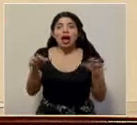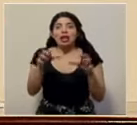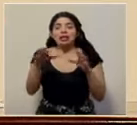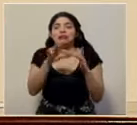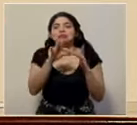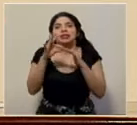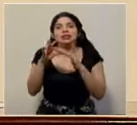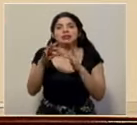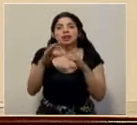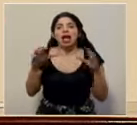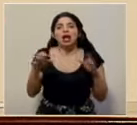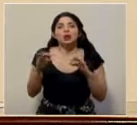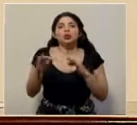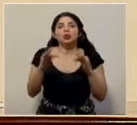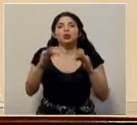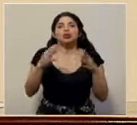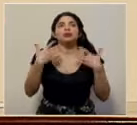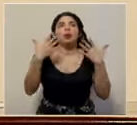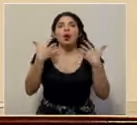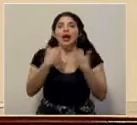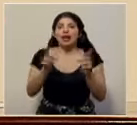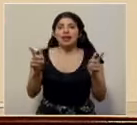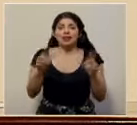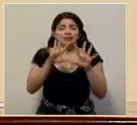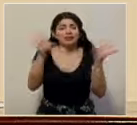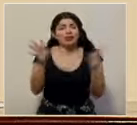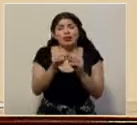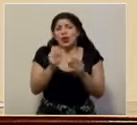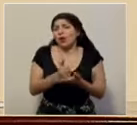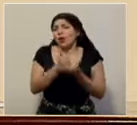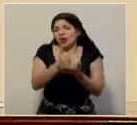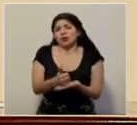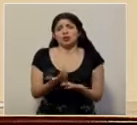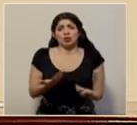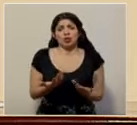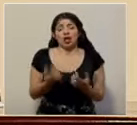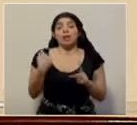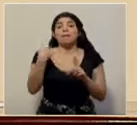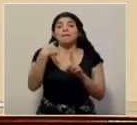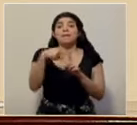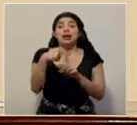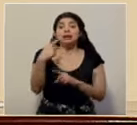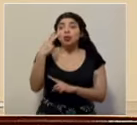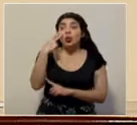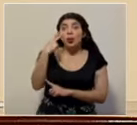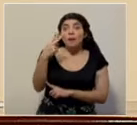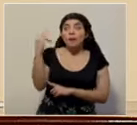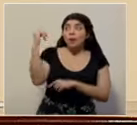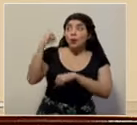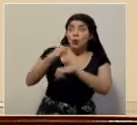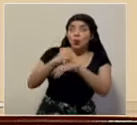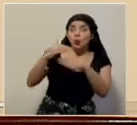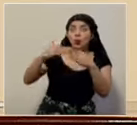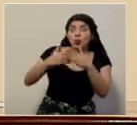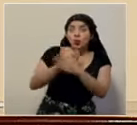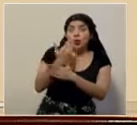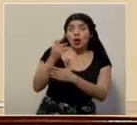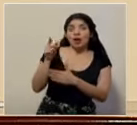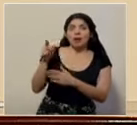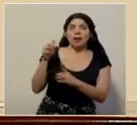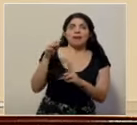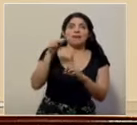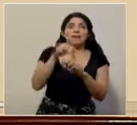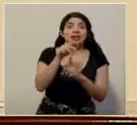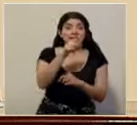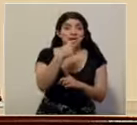justamente actividades de turismo al aire libre. Entonces, todo eso ayuda. Y además, cada vez que veamos un vuelo nuevo venir, el mensaje que